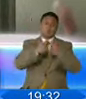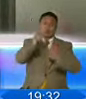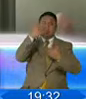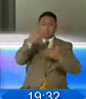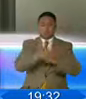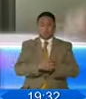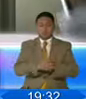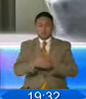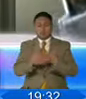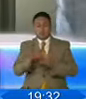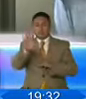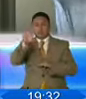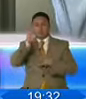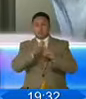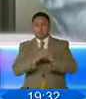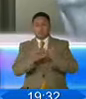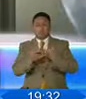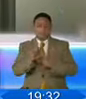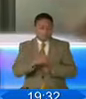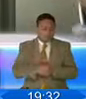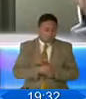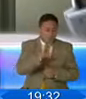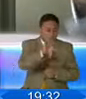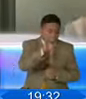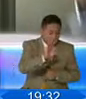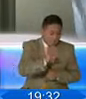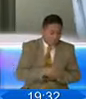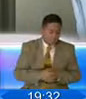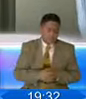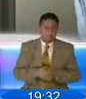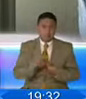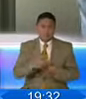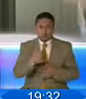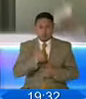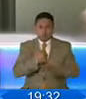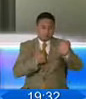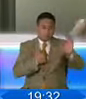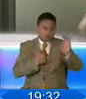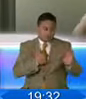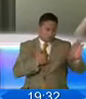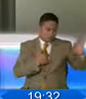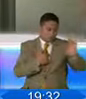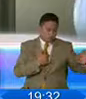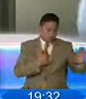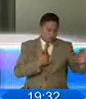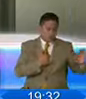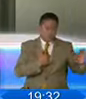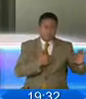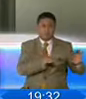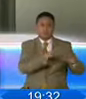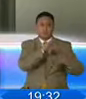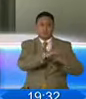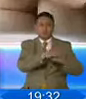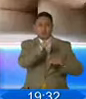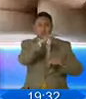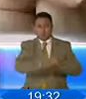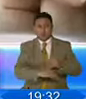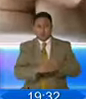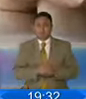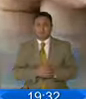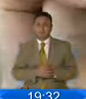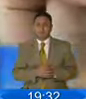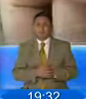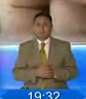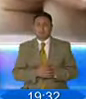general fueron electores que escogieron entre listas. Y en la medida que escoges de entre listas, el peso efectivo del voto se va hacia abajo. Creo